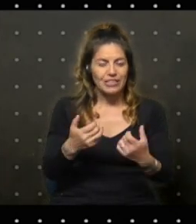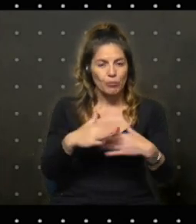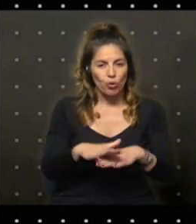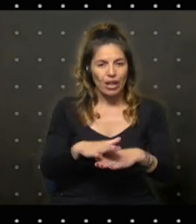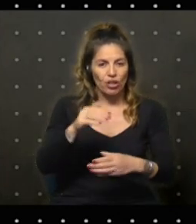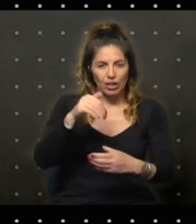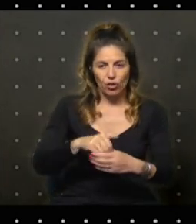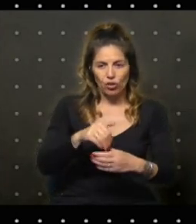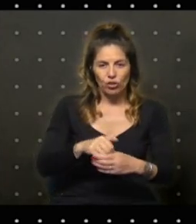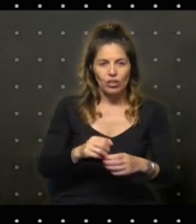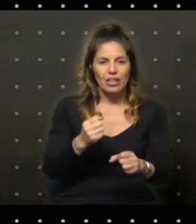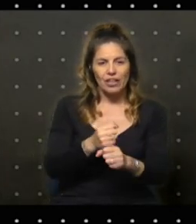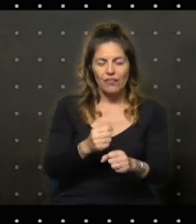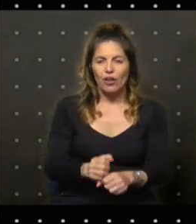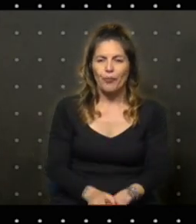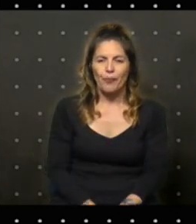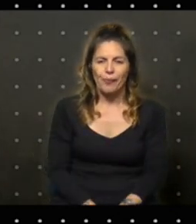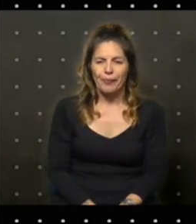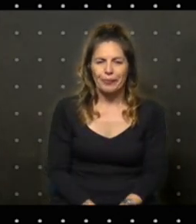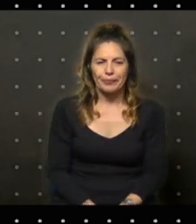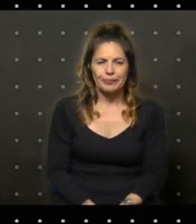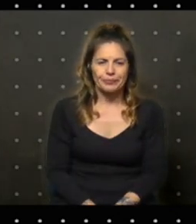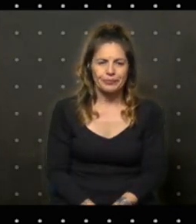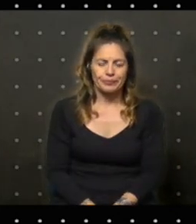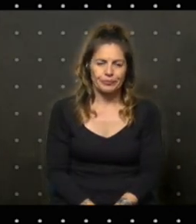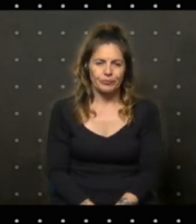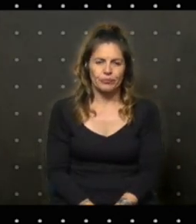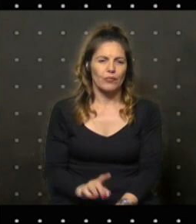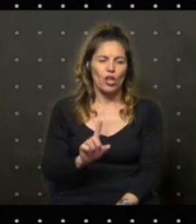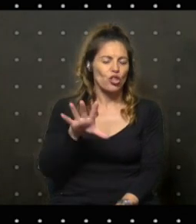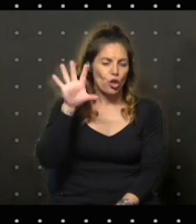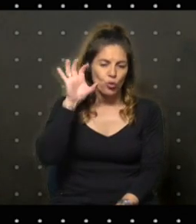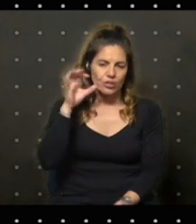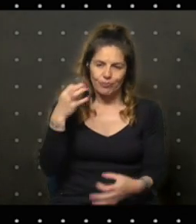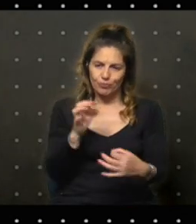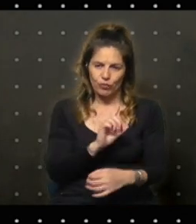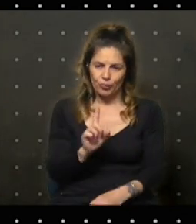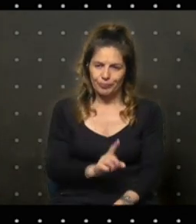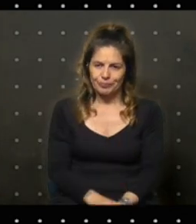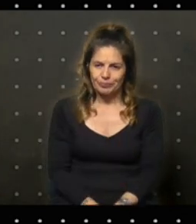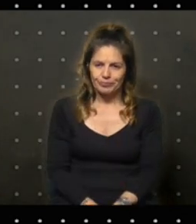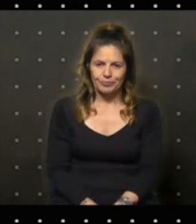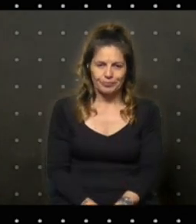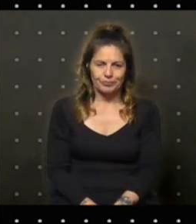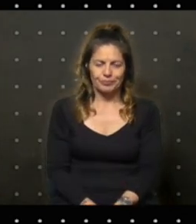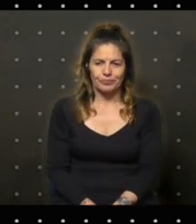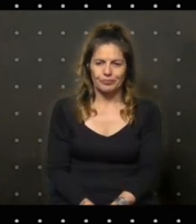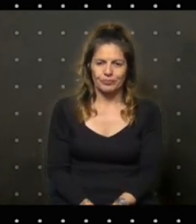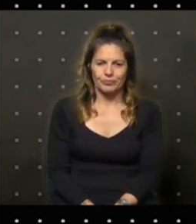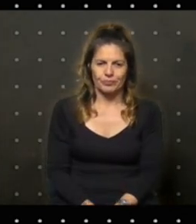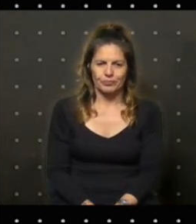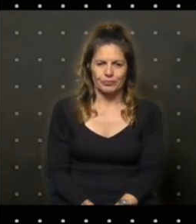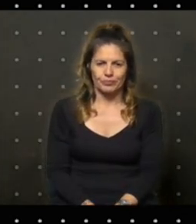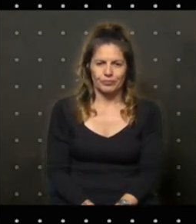fuerza de seguridad que ayudaron a trasladar las urnas desde todos los puntos y lugares del país teniendo en cuenta que es una